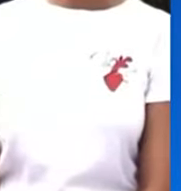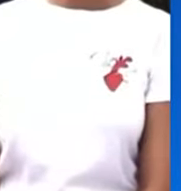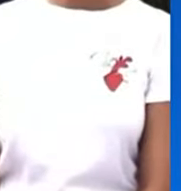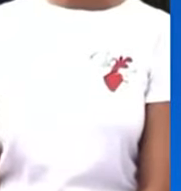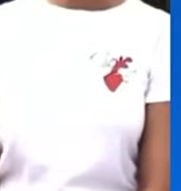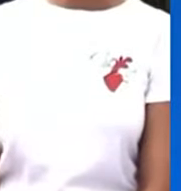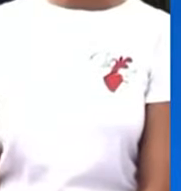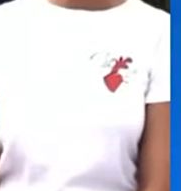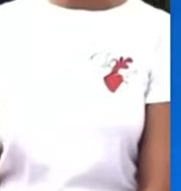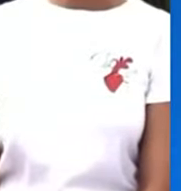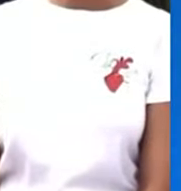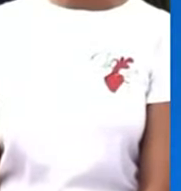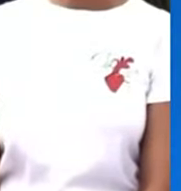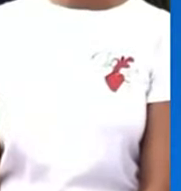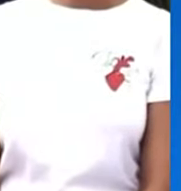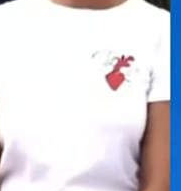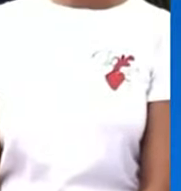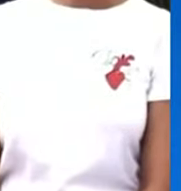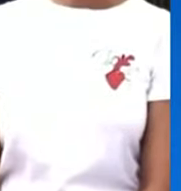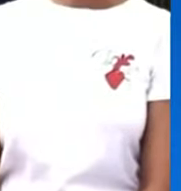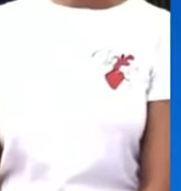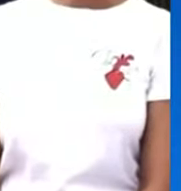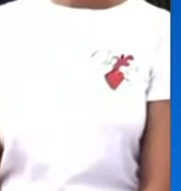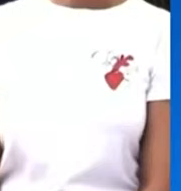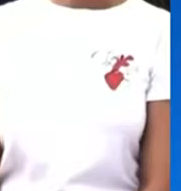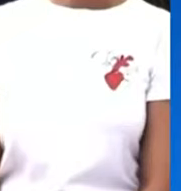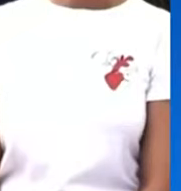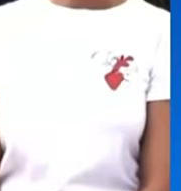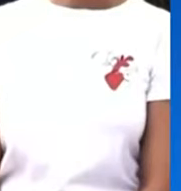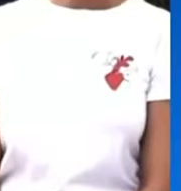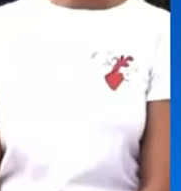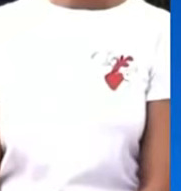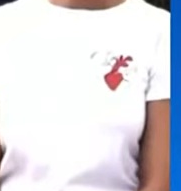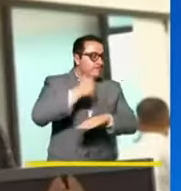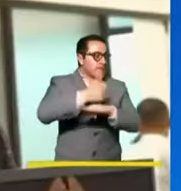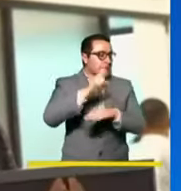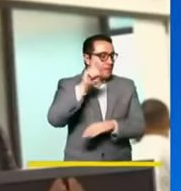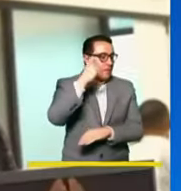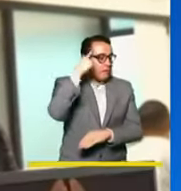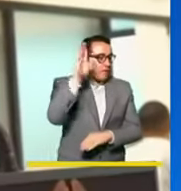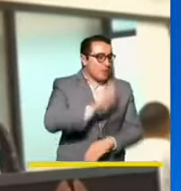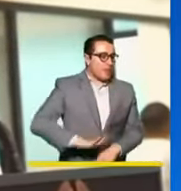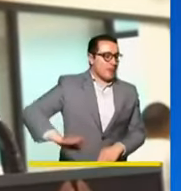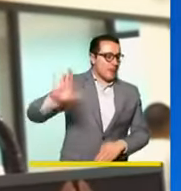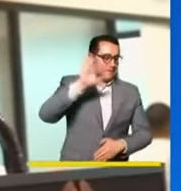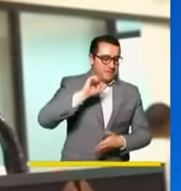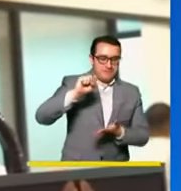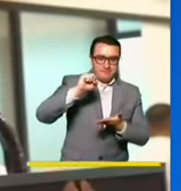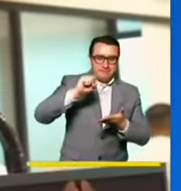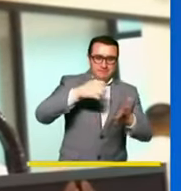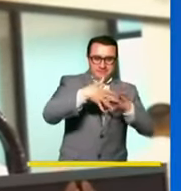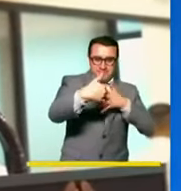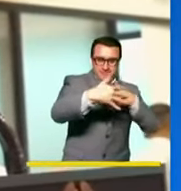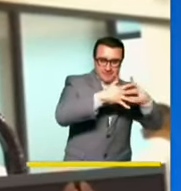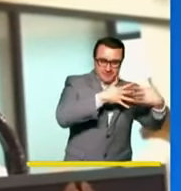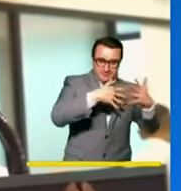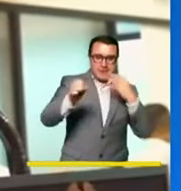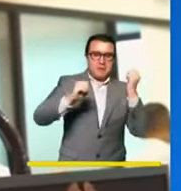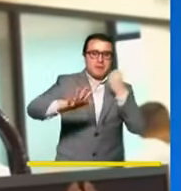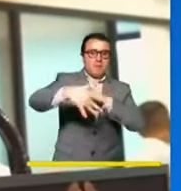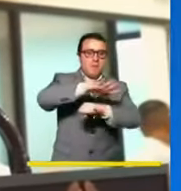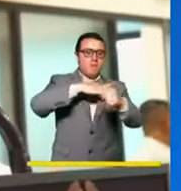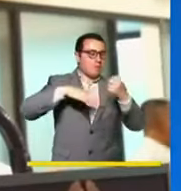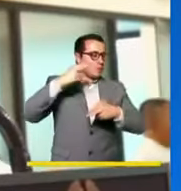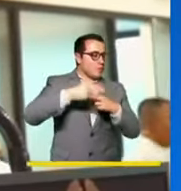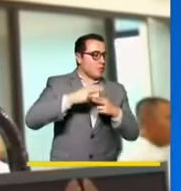horas el presidente en el palacio con las diferentes comisiones y ver cómo llega un consenso de las reformas que son las